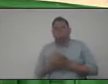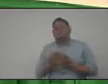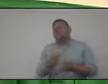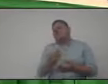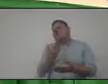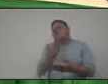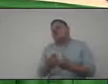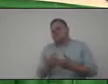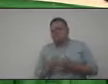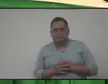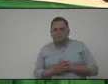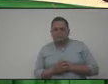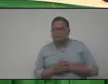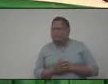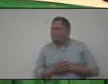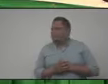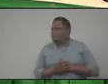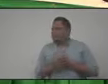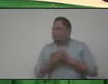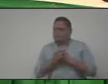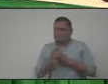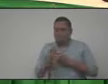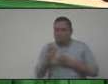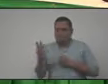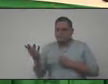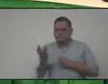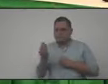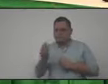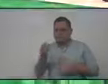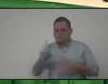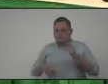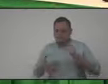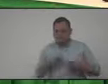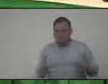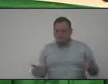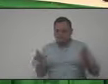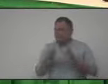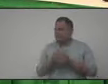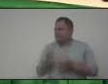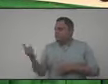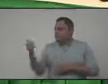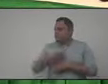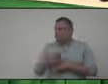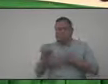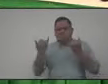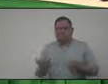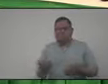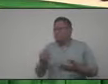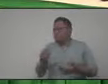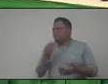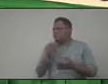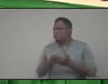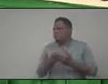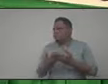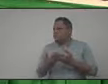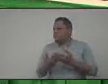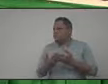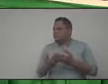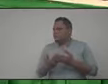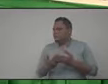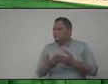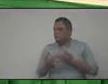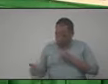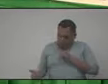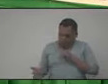que, si no fuese por ustedes, no podría estar aquí acompañándonos el día de hoy. Y muchas gracias por acompañarme y